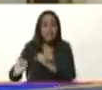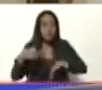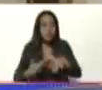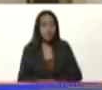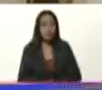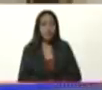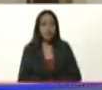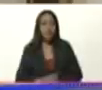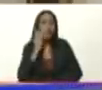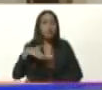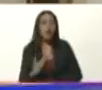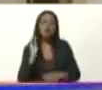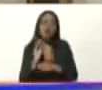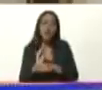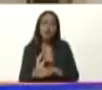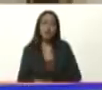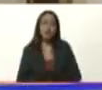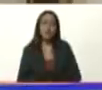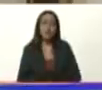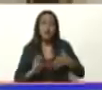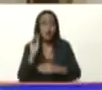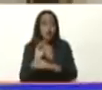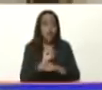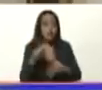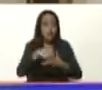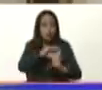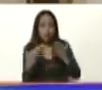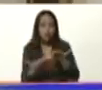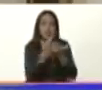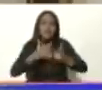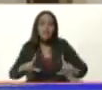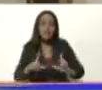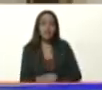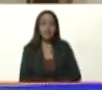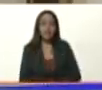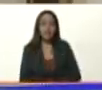demás derechos humanos intangibles. Es claro, es sabia nuestra Constitución.